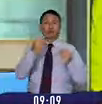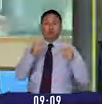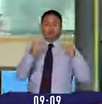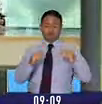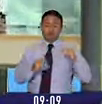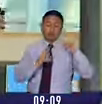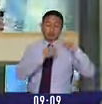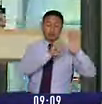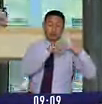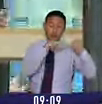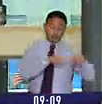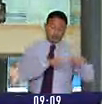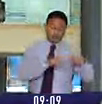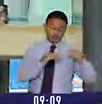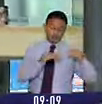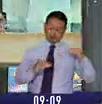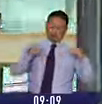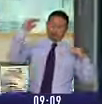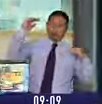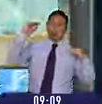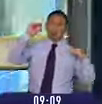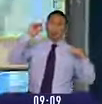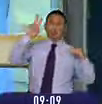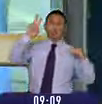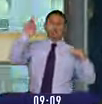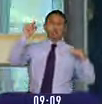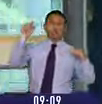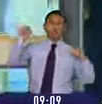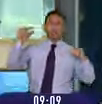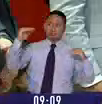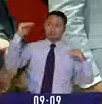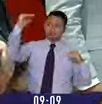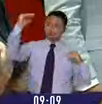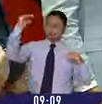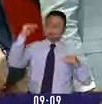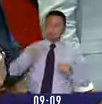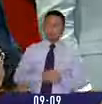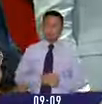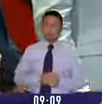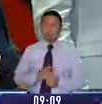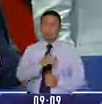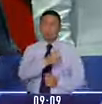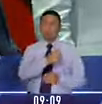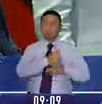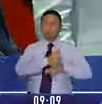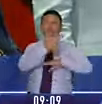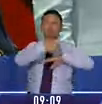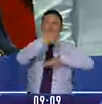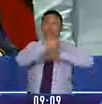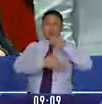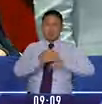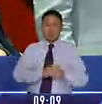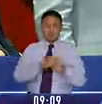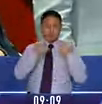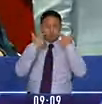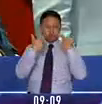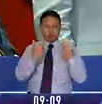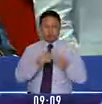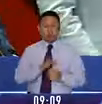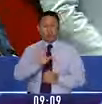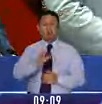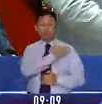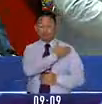de 6.927 a 21.603. Esto alertó a la Corte Nacional de Justicia, cuyo